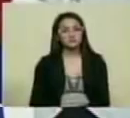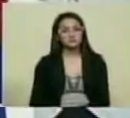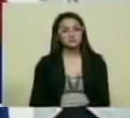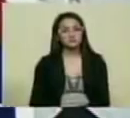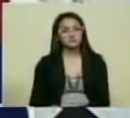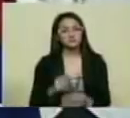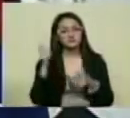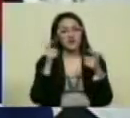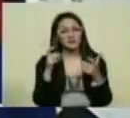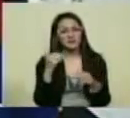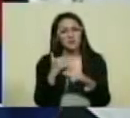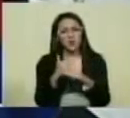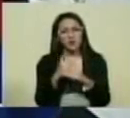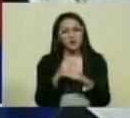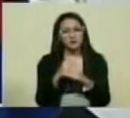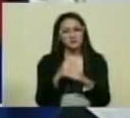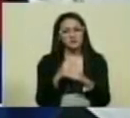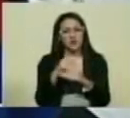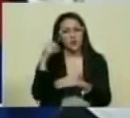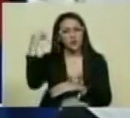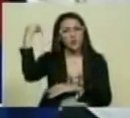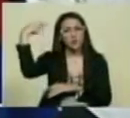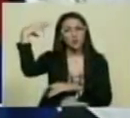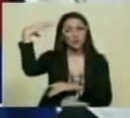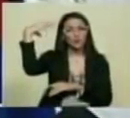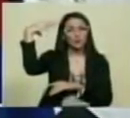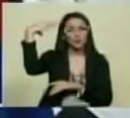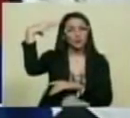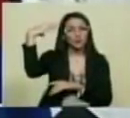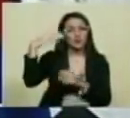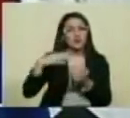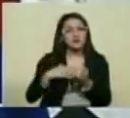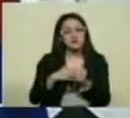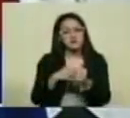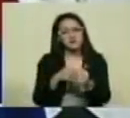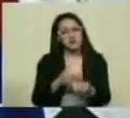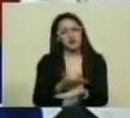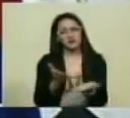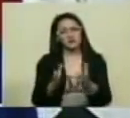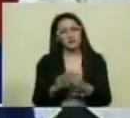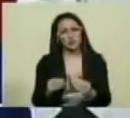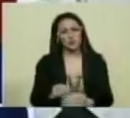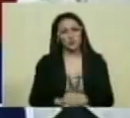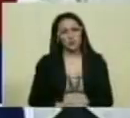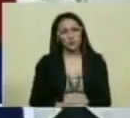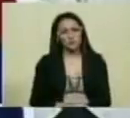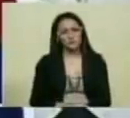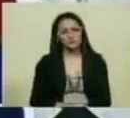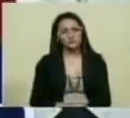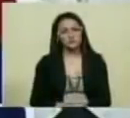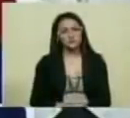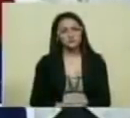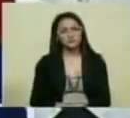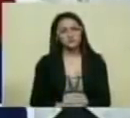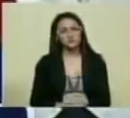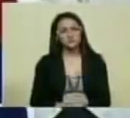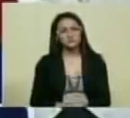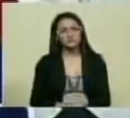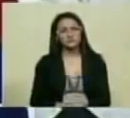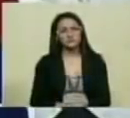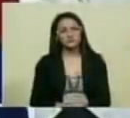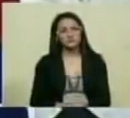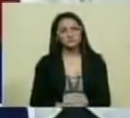que nos guía. Es la luz que nos ilumina a todos, y digo a todos, pues, y a